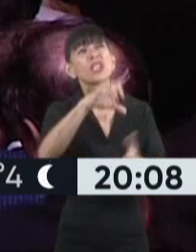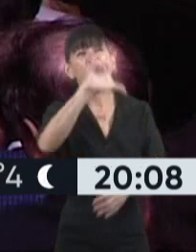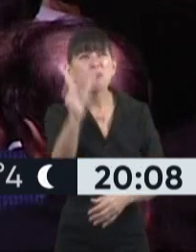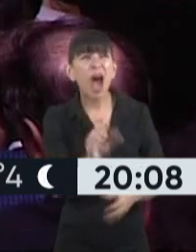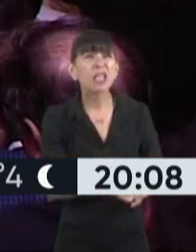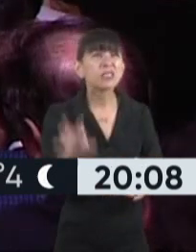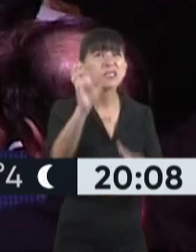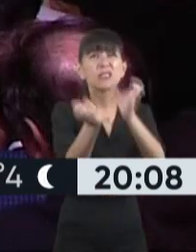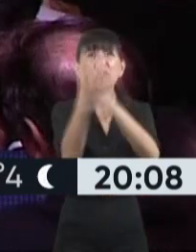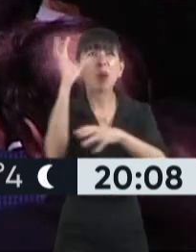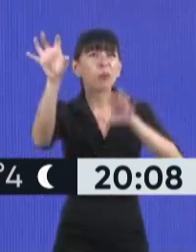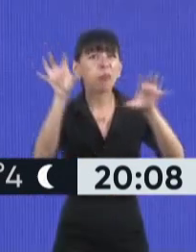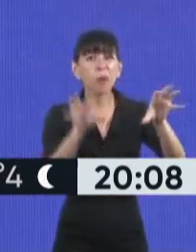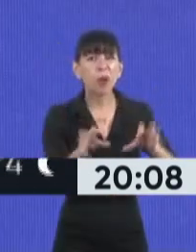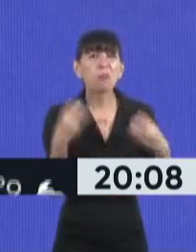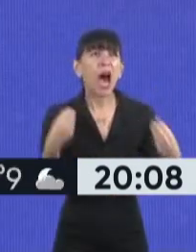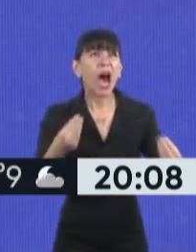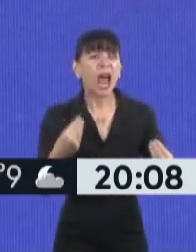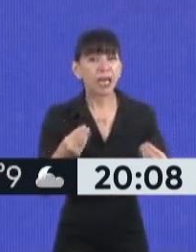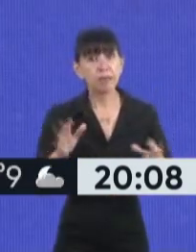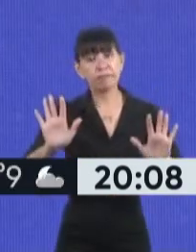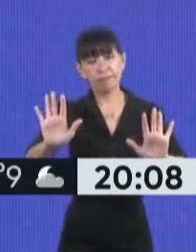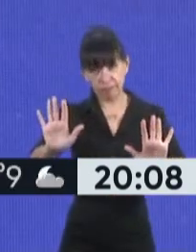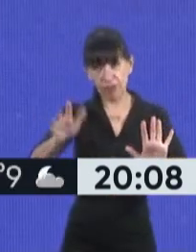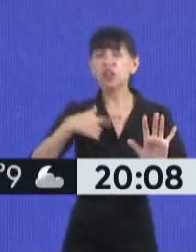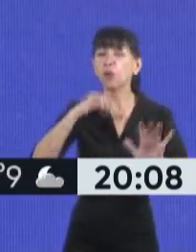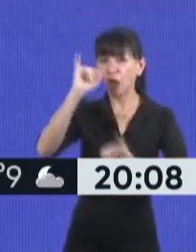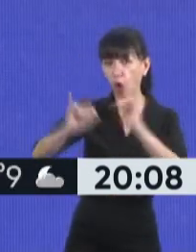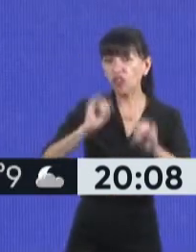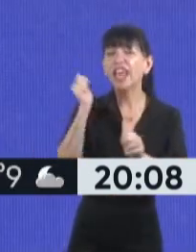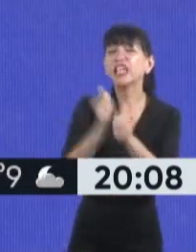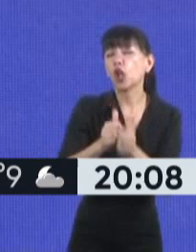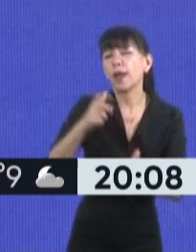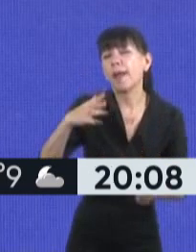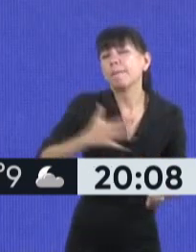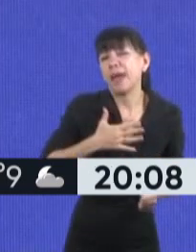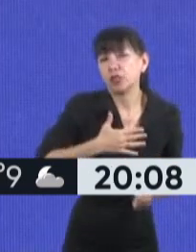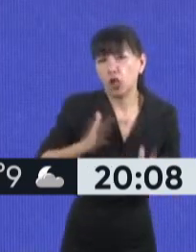país, yo me permito recordarles una anécdota personal.